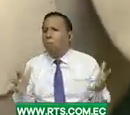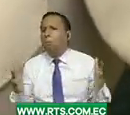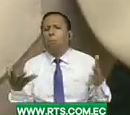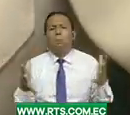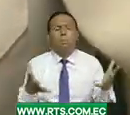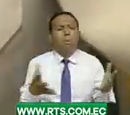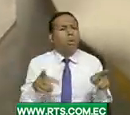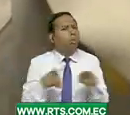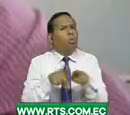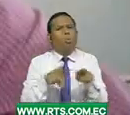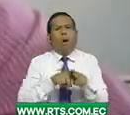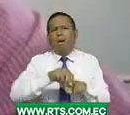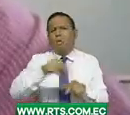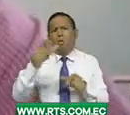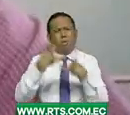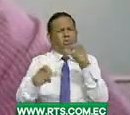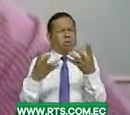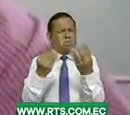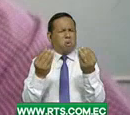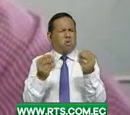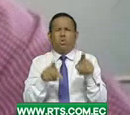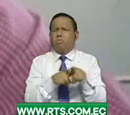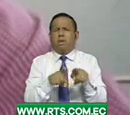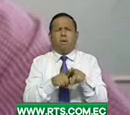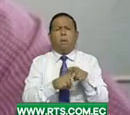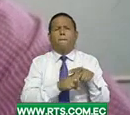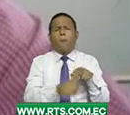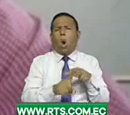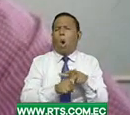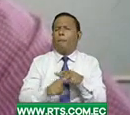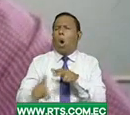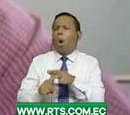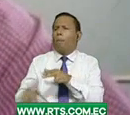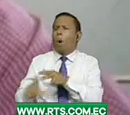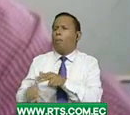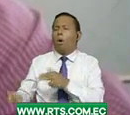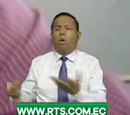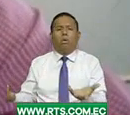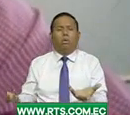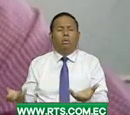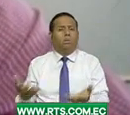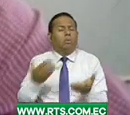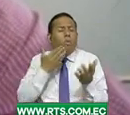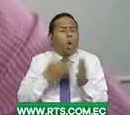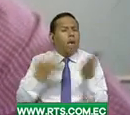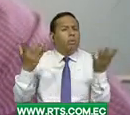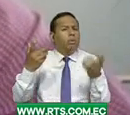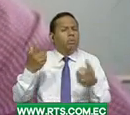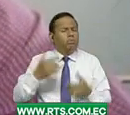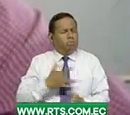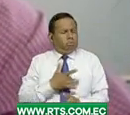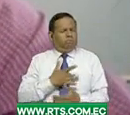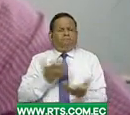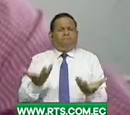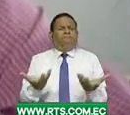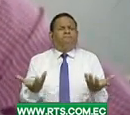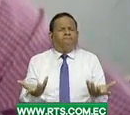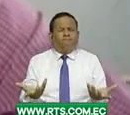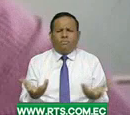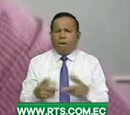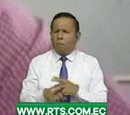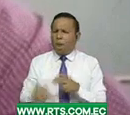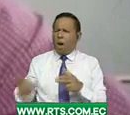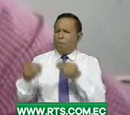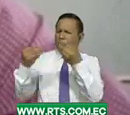justicia. Queda sobre todo este sentir de impunidad cuando vemos que altas esferas políticos o criminales